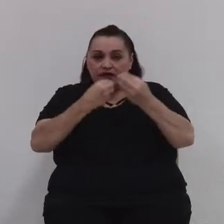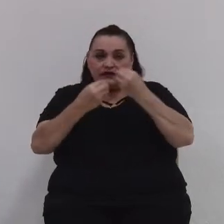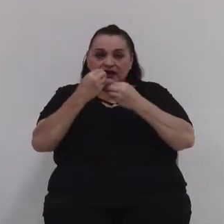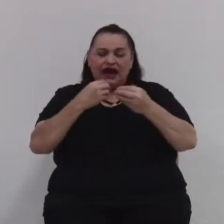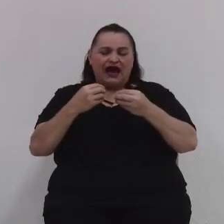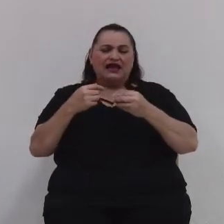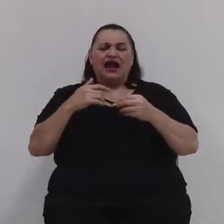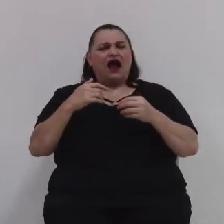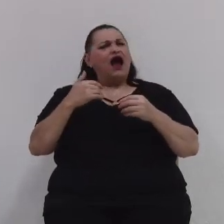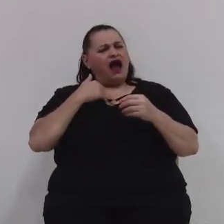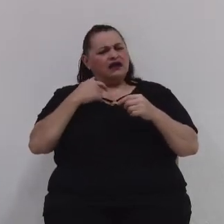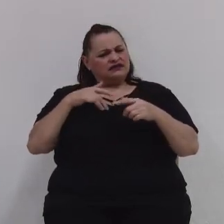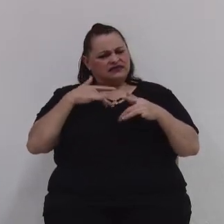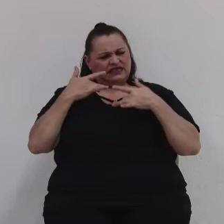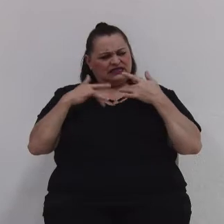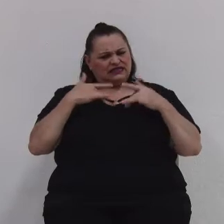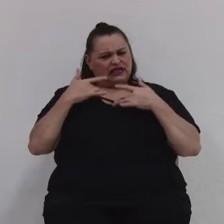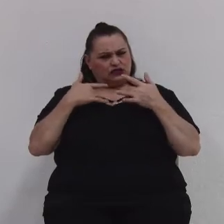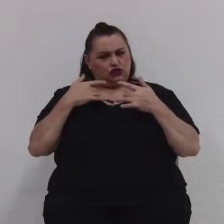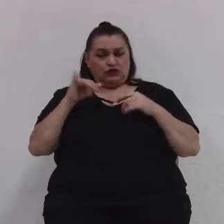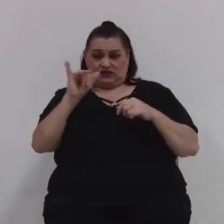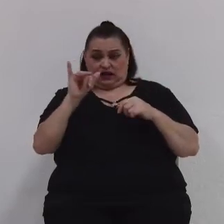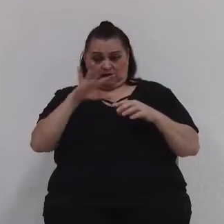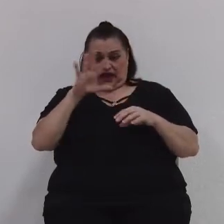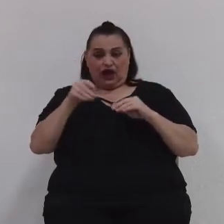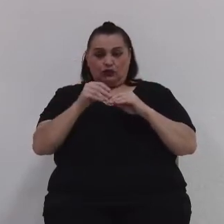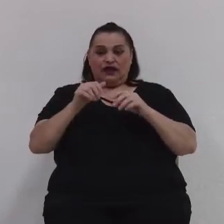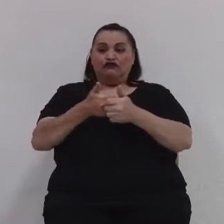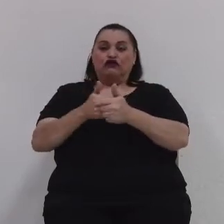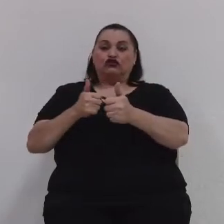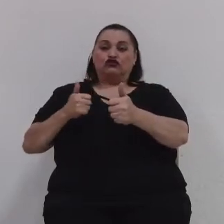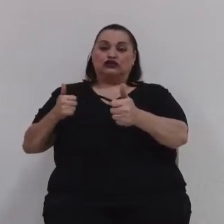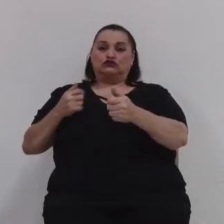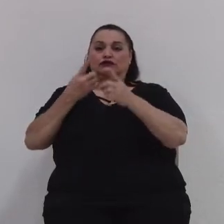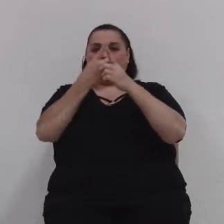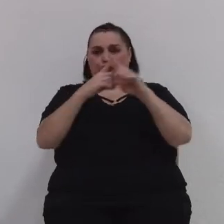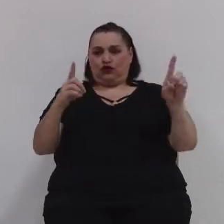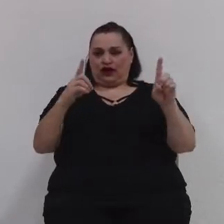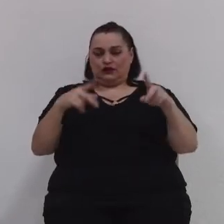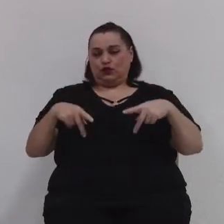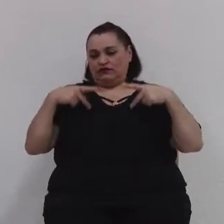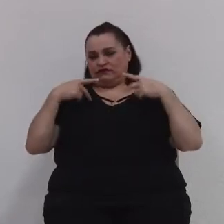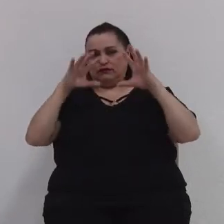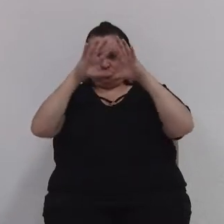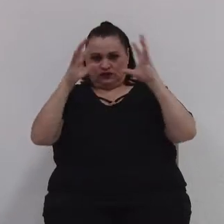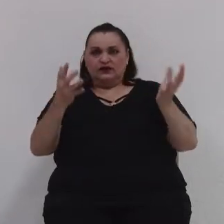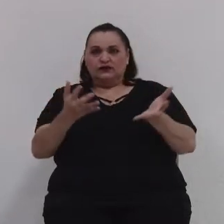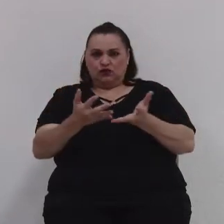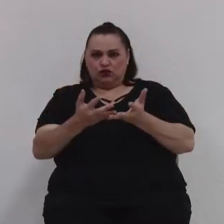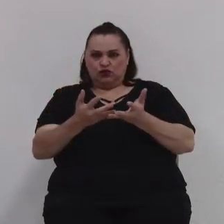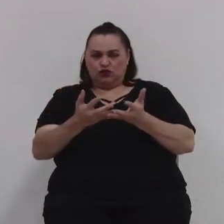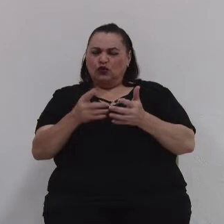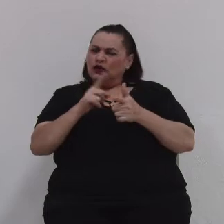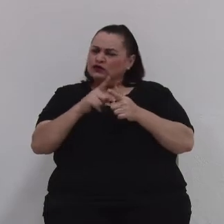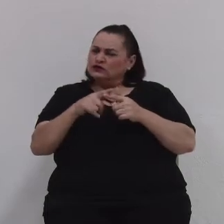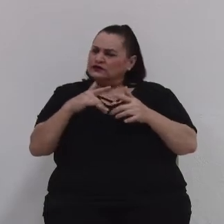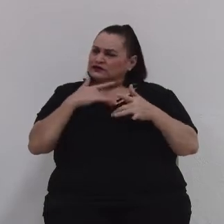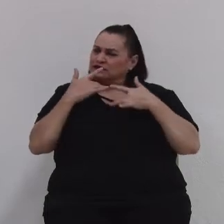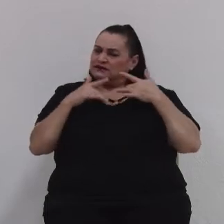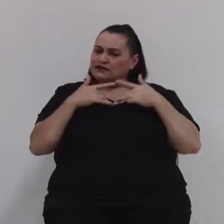una sensación de no bueno, y además los retrocesos democráticos que estamos viviendo en el mundo. Entonces hay una sensación